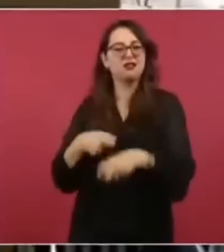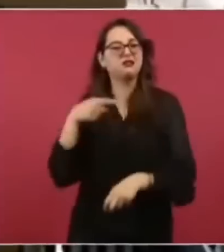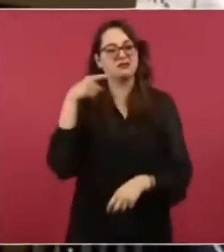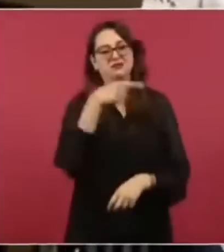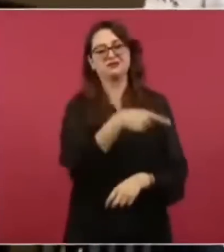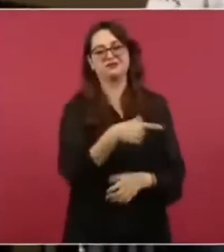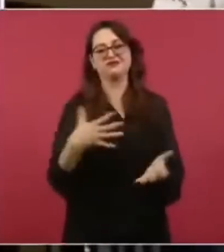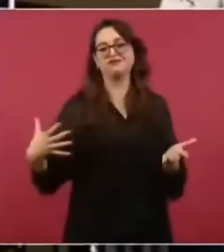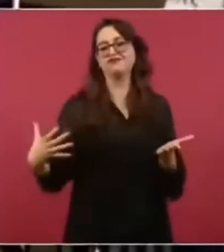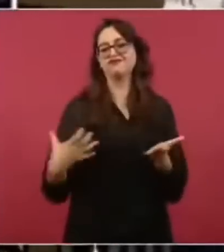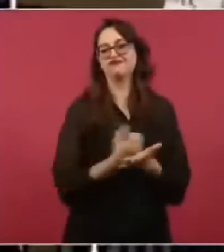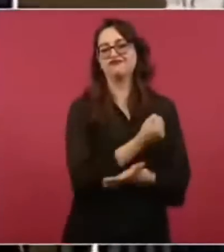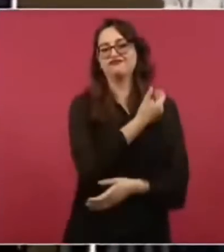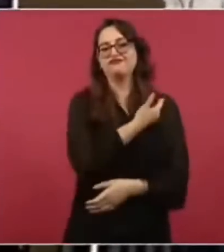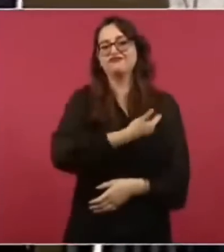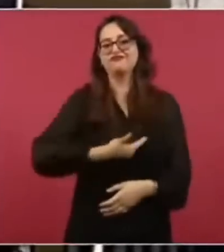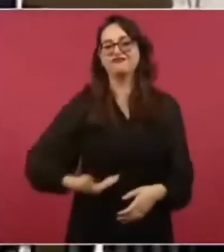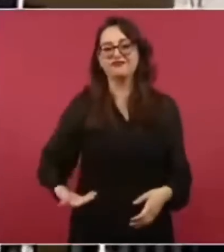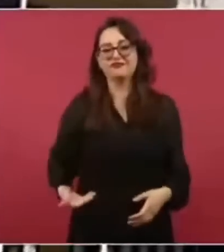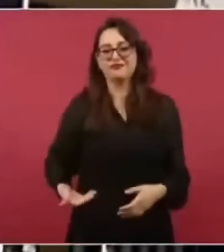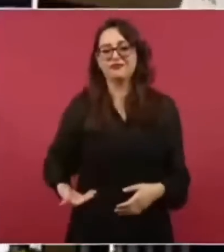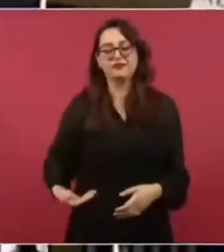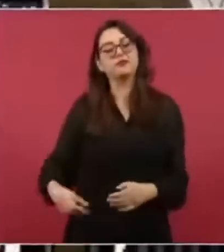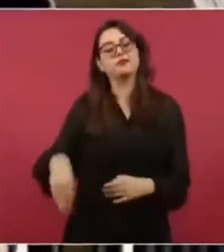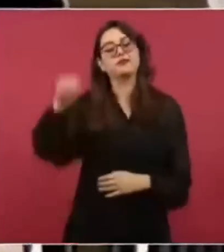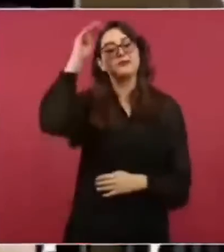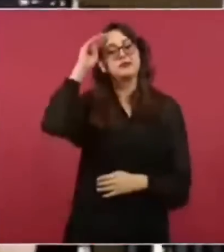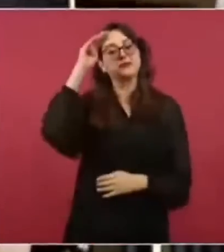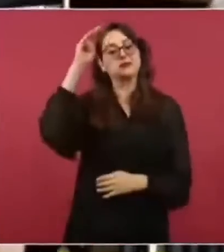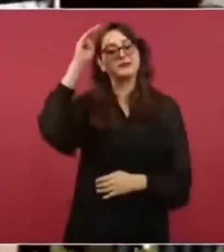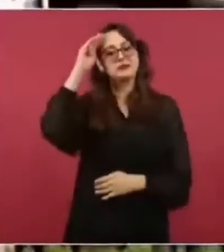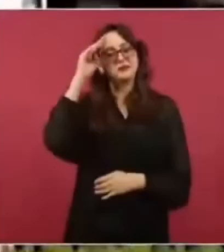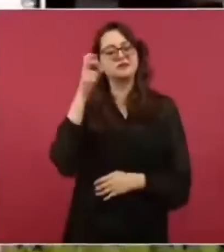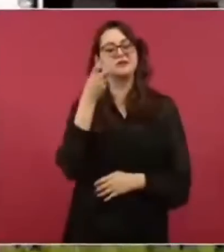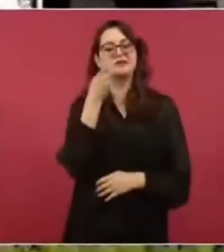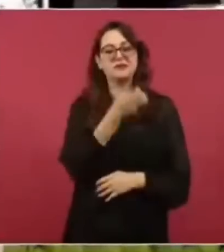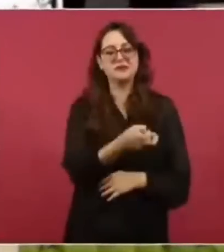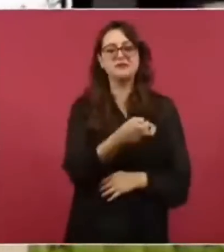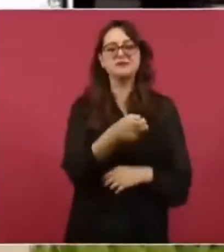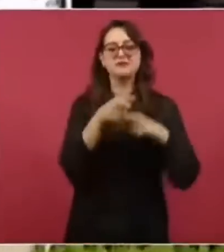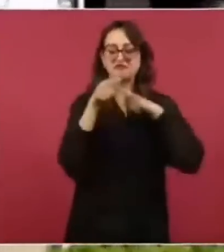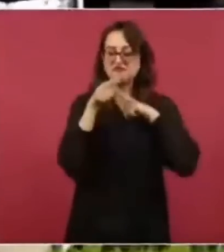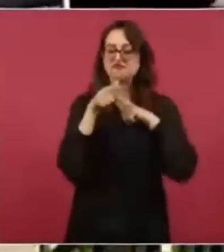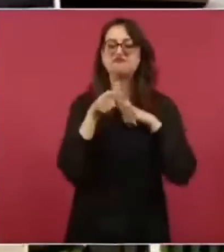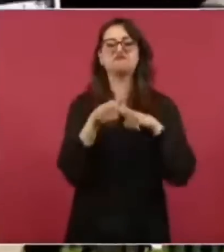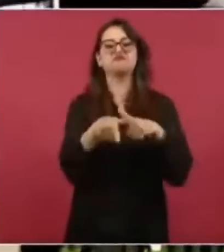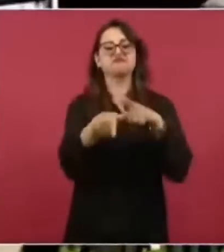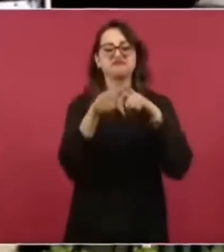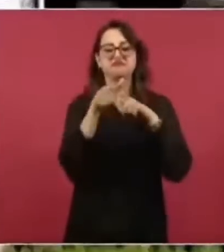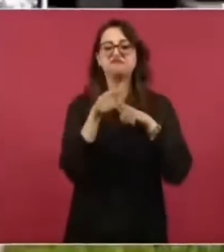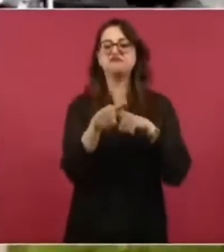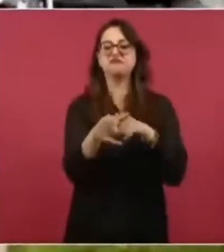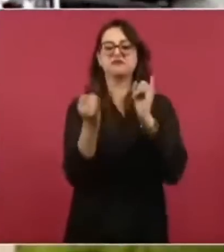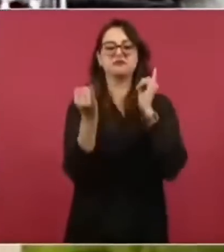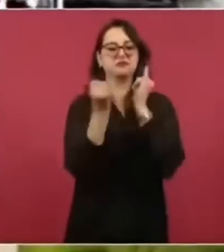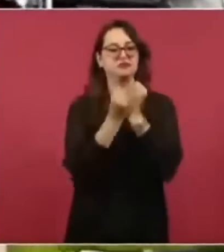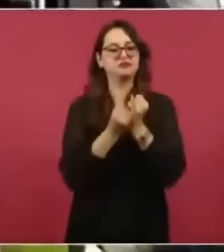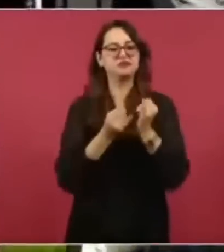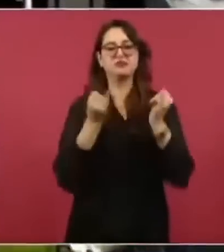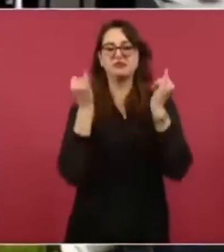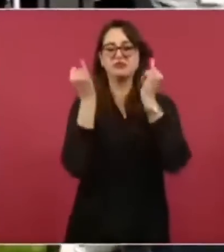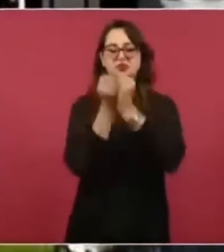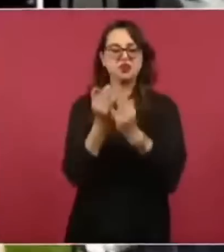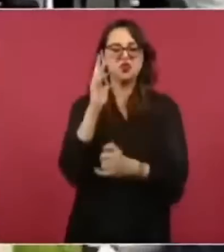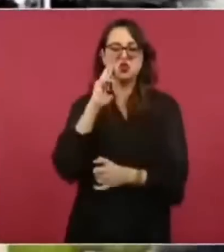presidencia y suponen que van a mantenerse y reelegirse en el